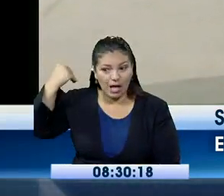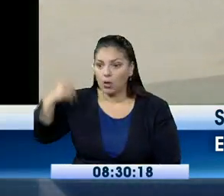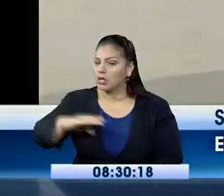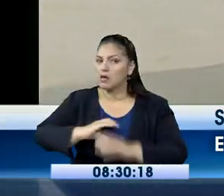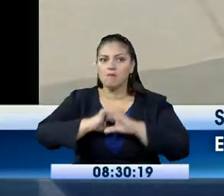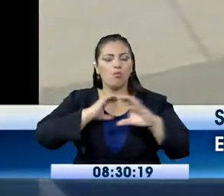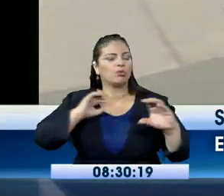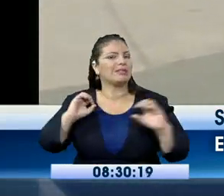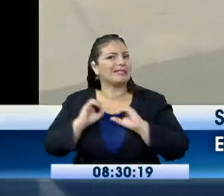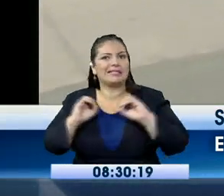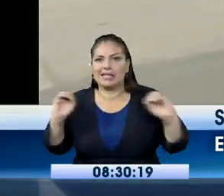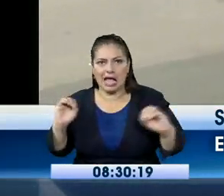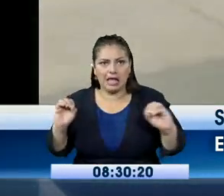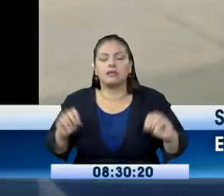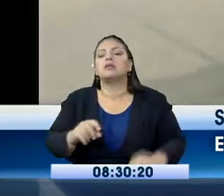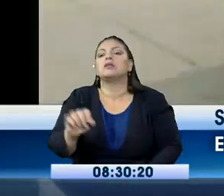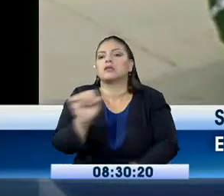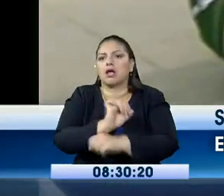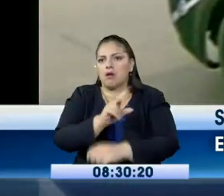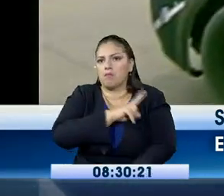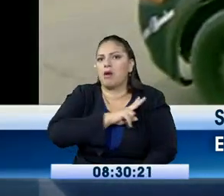no ingresaban buses. Y nosotros